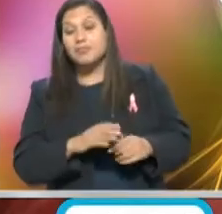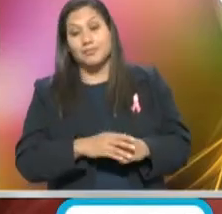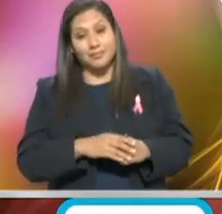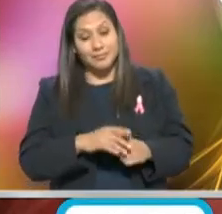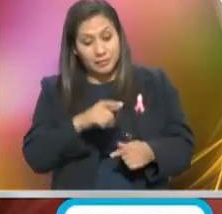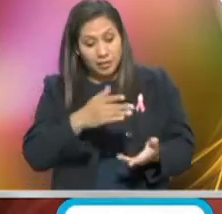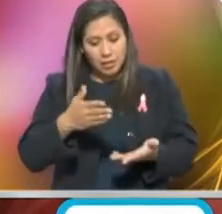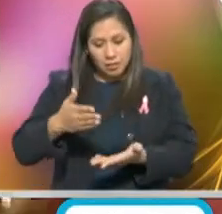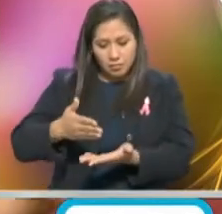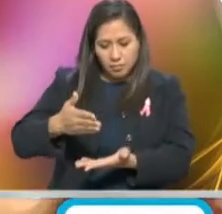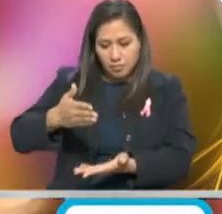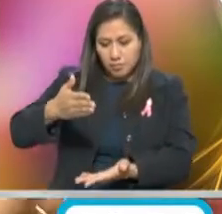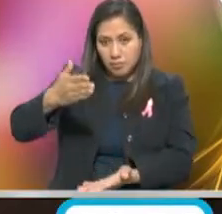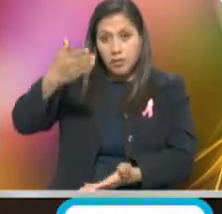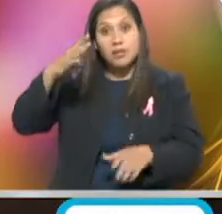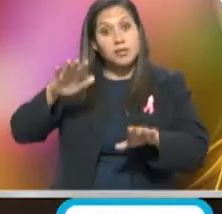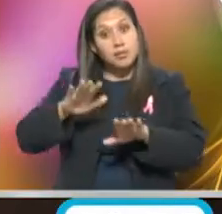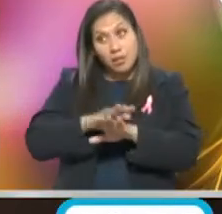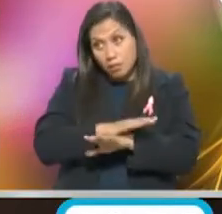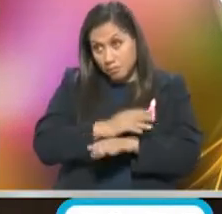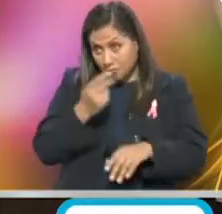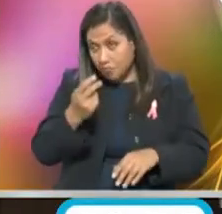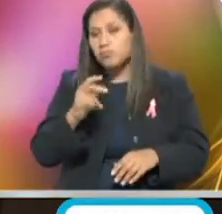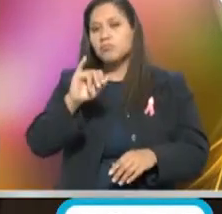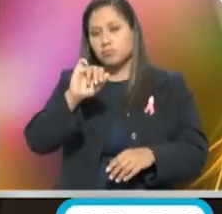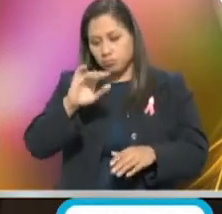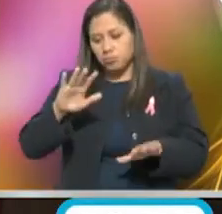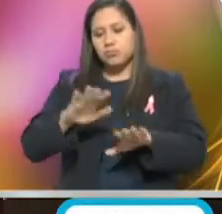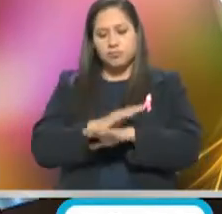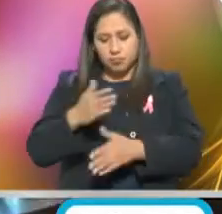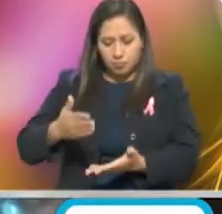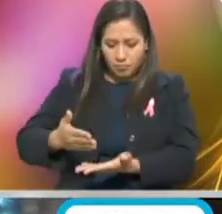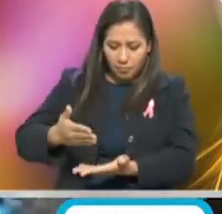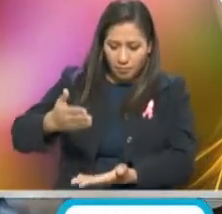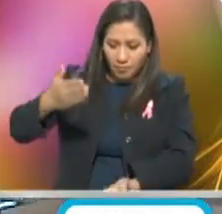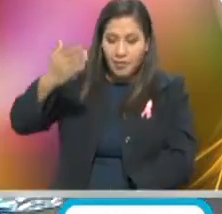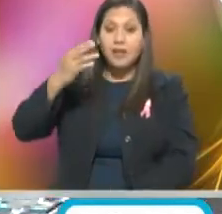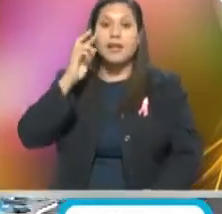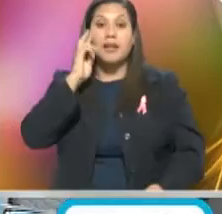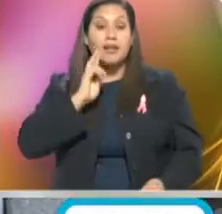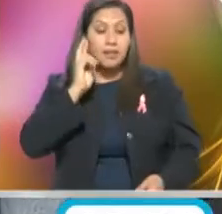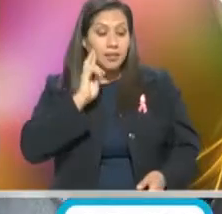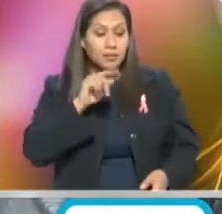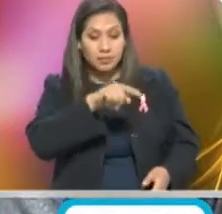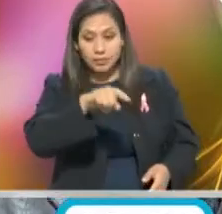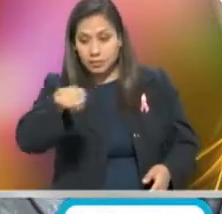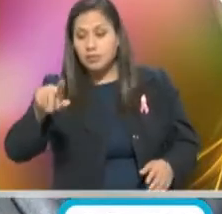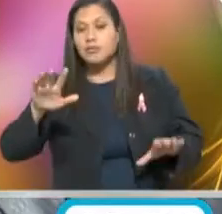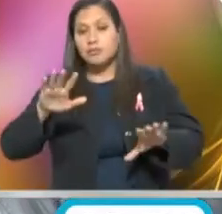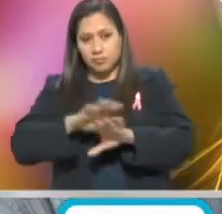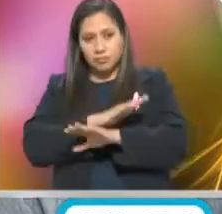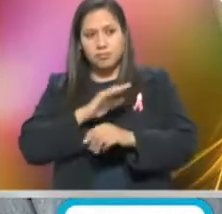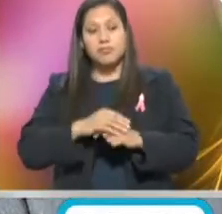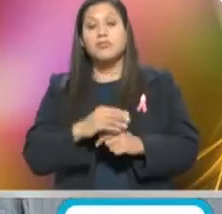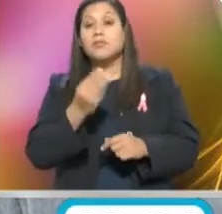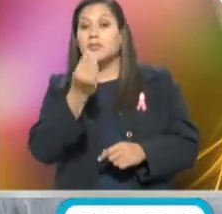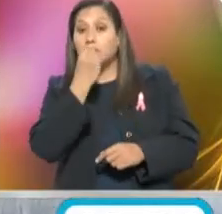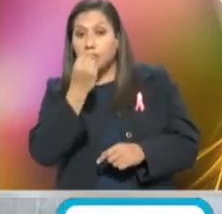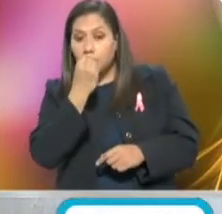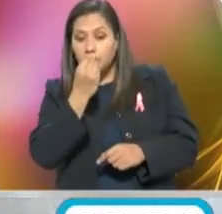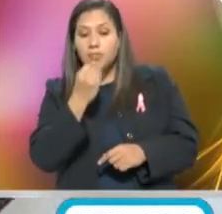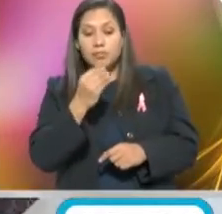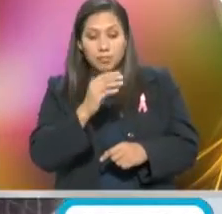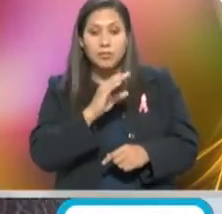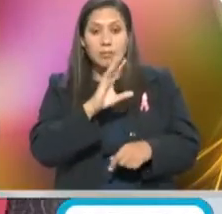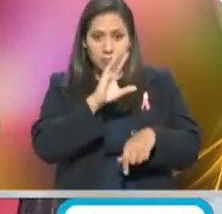mientras va creciendo, pues cambia, ¿no? Yo creo. Cambian mientras crecen, cambian de una raza a otra, pero incluso hasta la comida que pueden o no